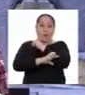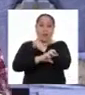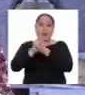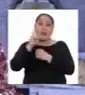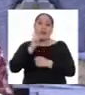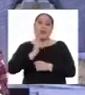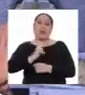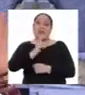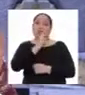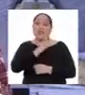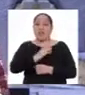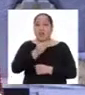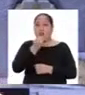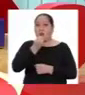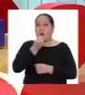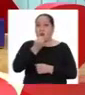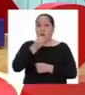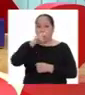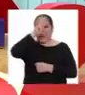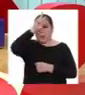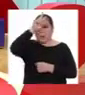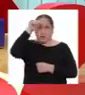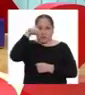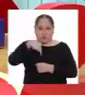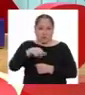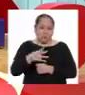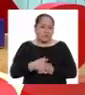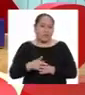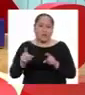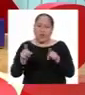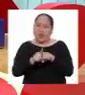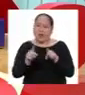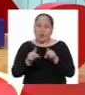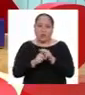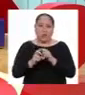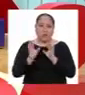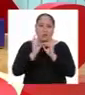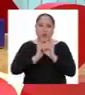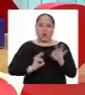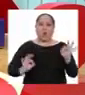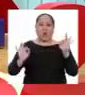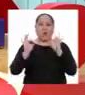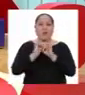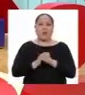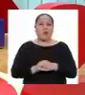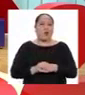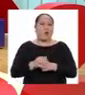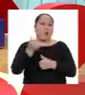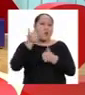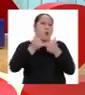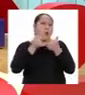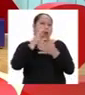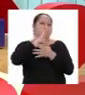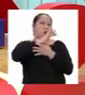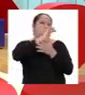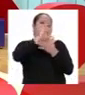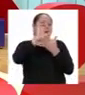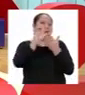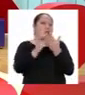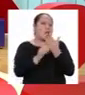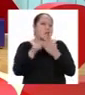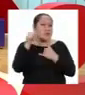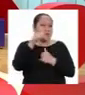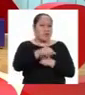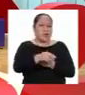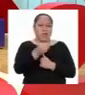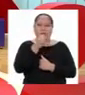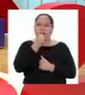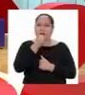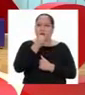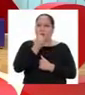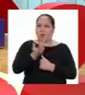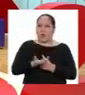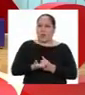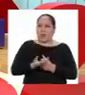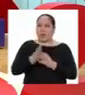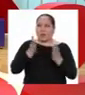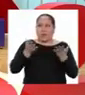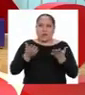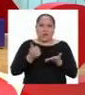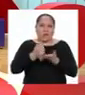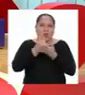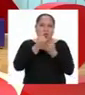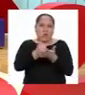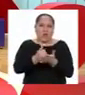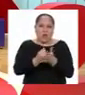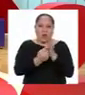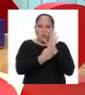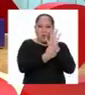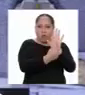comida peruana también la rompen. Me pregunto, ¿qué características tiene nuestra comida que nos ha permitido destacar entre